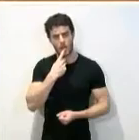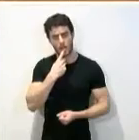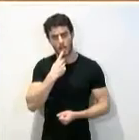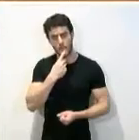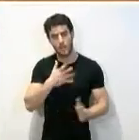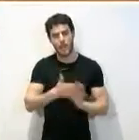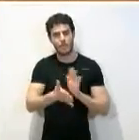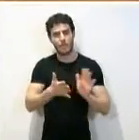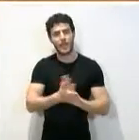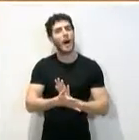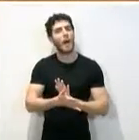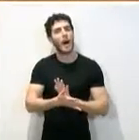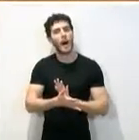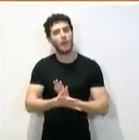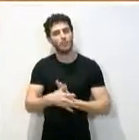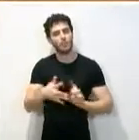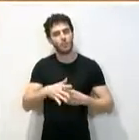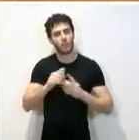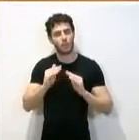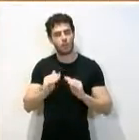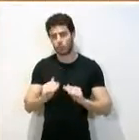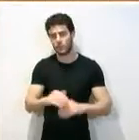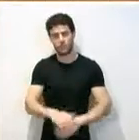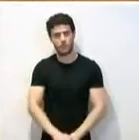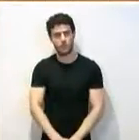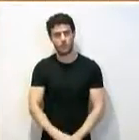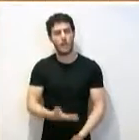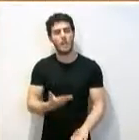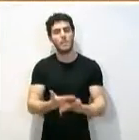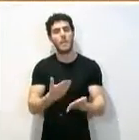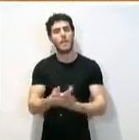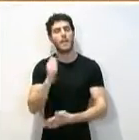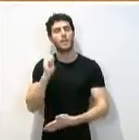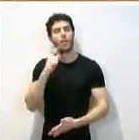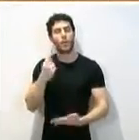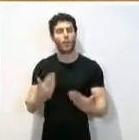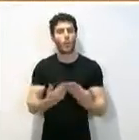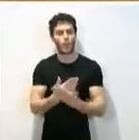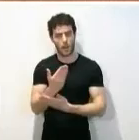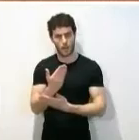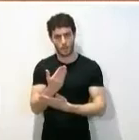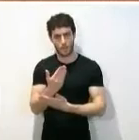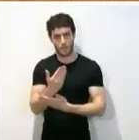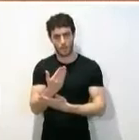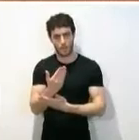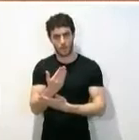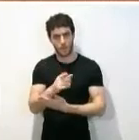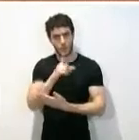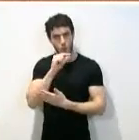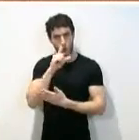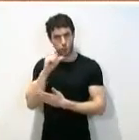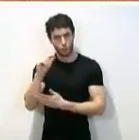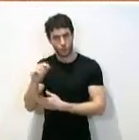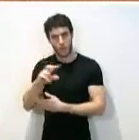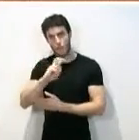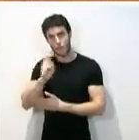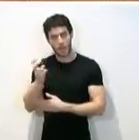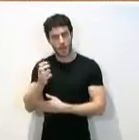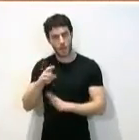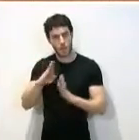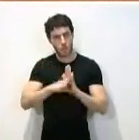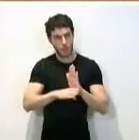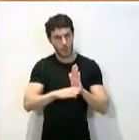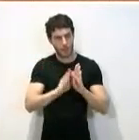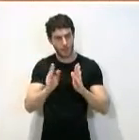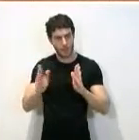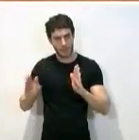gritaba auxilio sin levantar la voz. Hasta que un día dejó varios tuits programados y